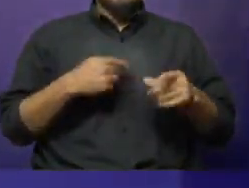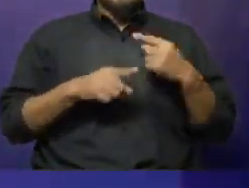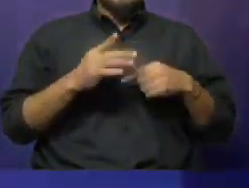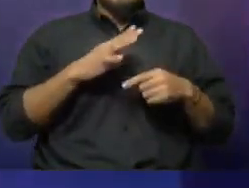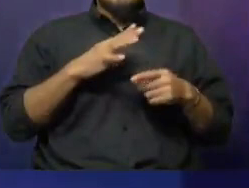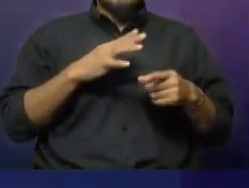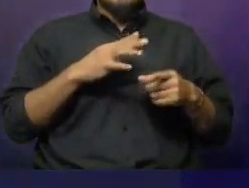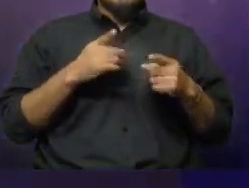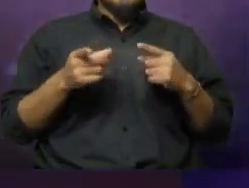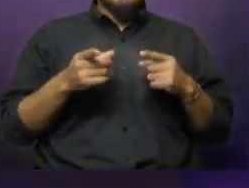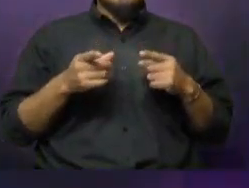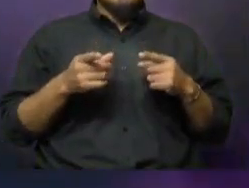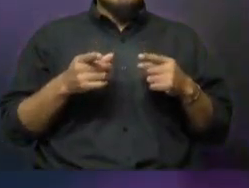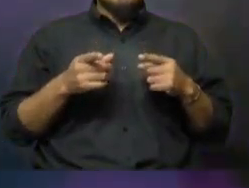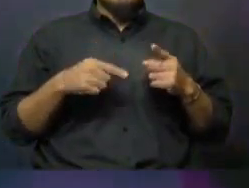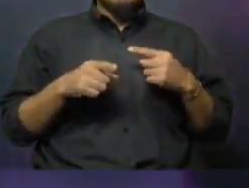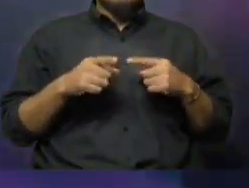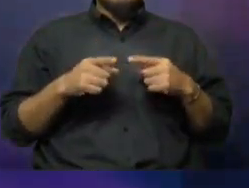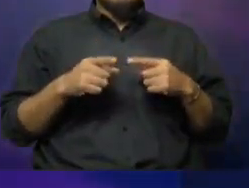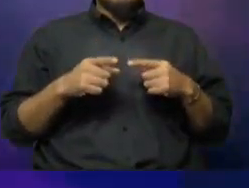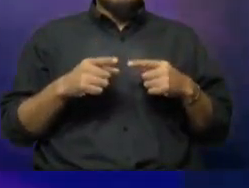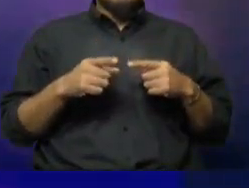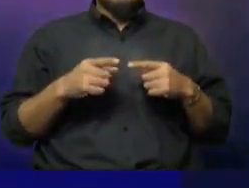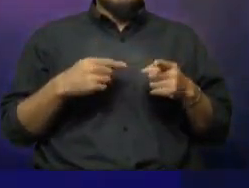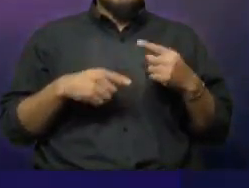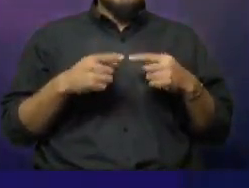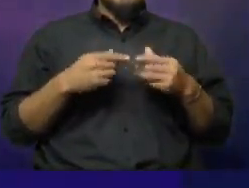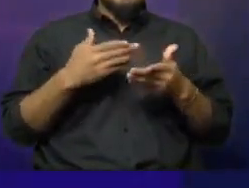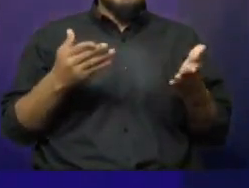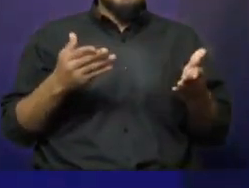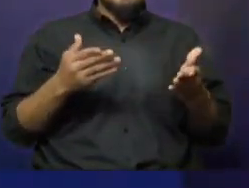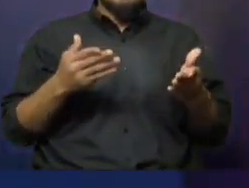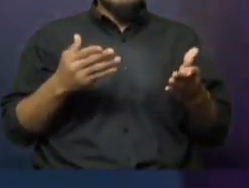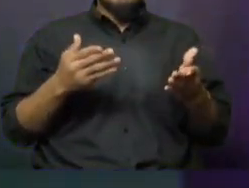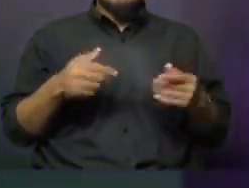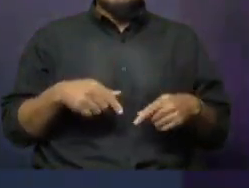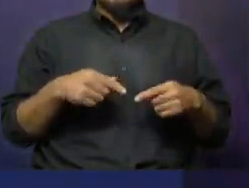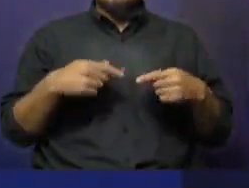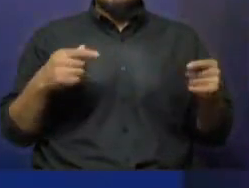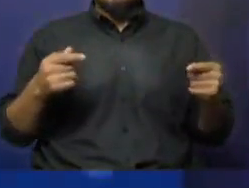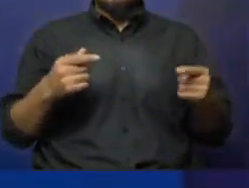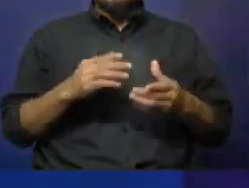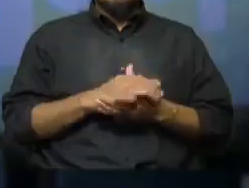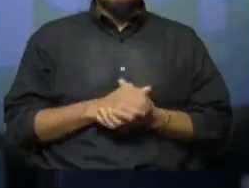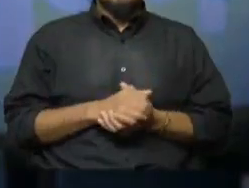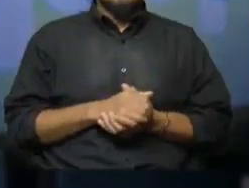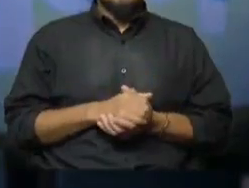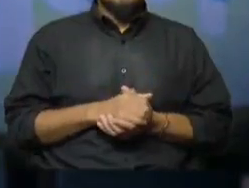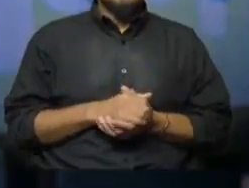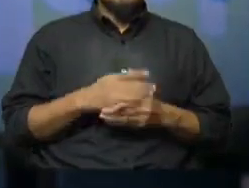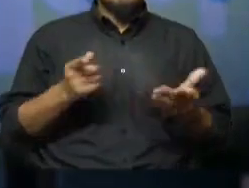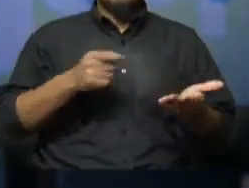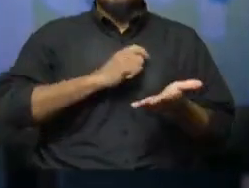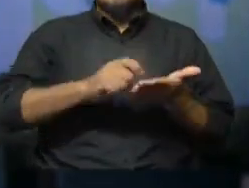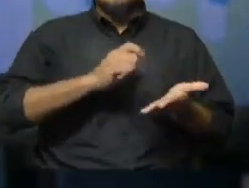como, como plasmado, ¿no? Y ese álbum de emociones. ¿Y qué cosas escribís? Ahora decías